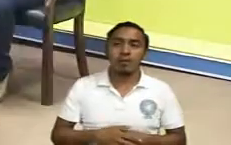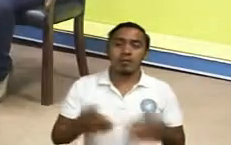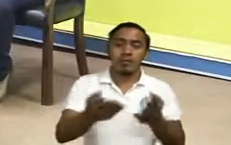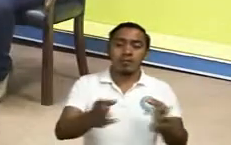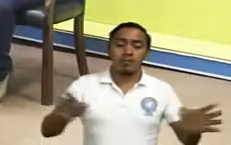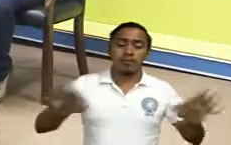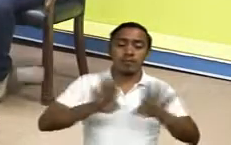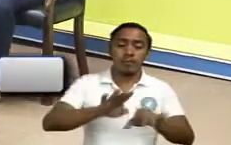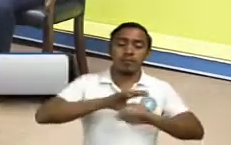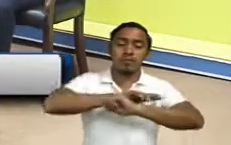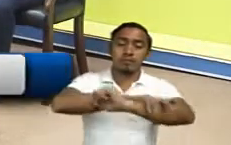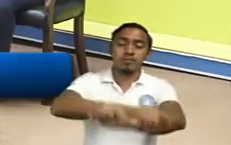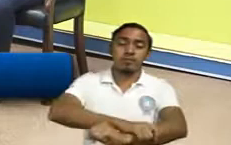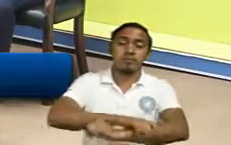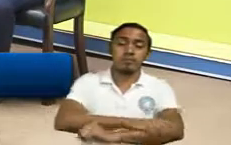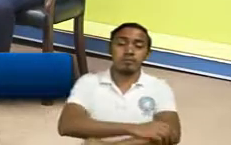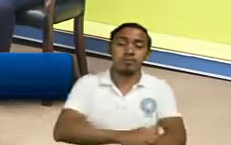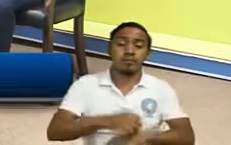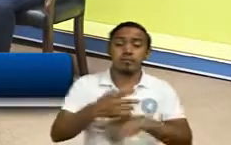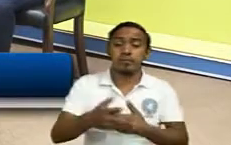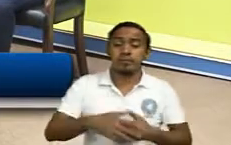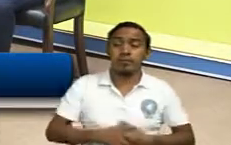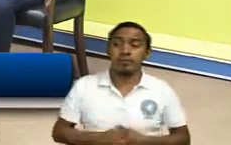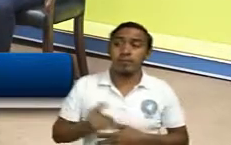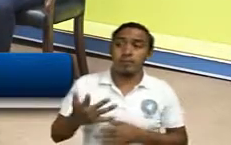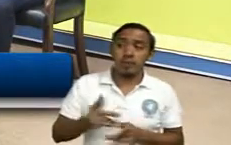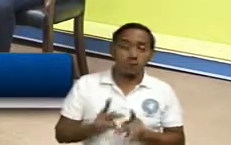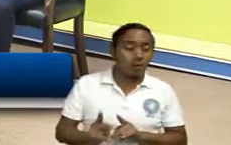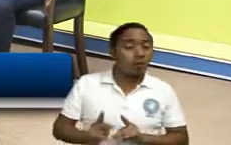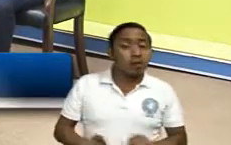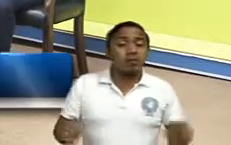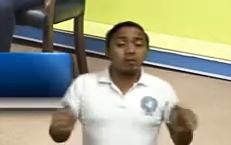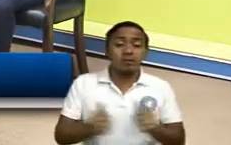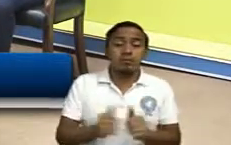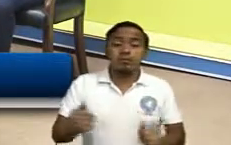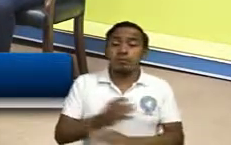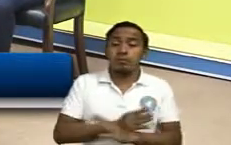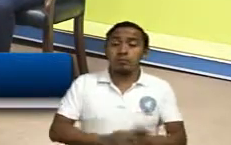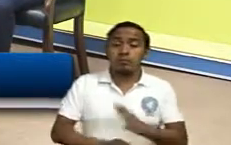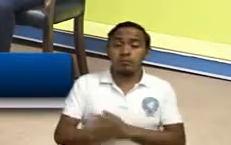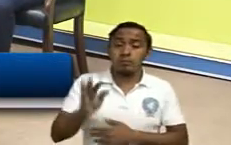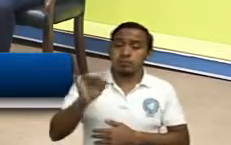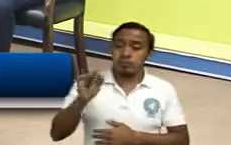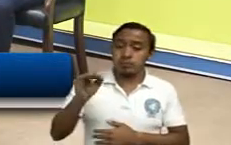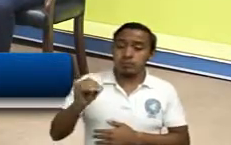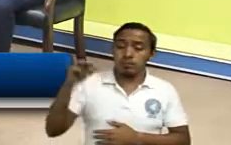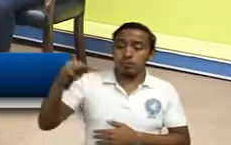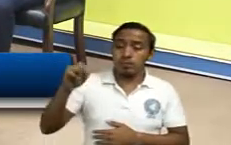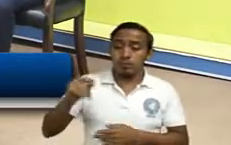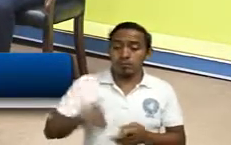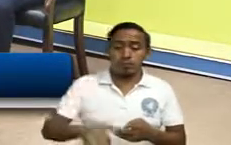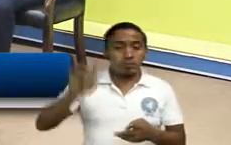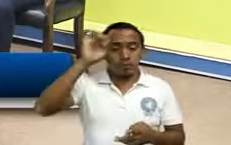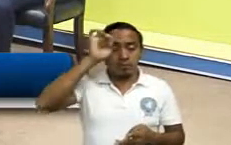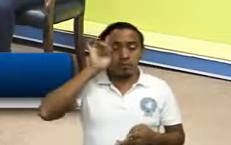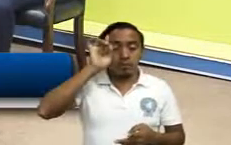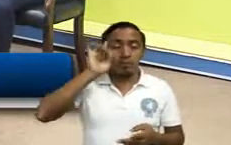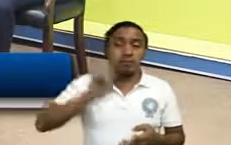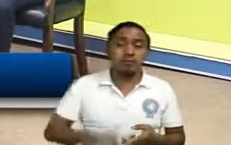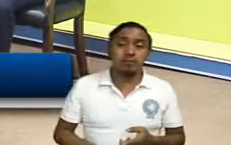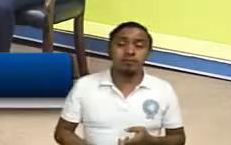de rehabilitación. Entonces, aquí van todas nuestras personas con discapacidad físico-motora e intelectual,